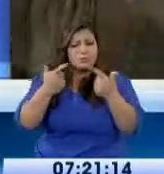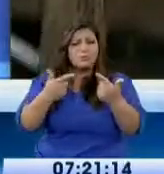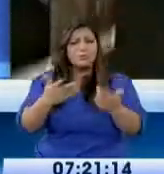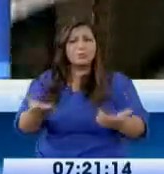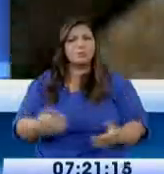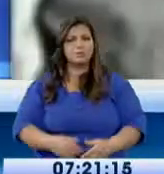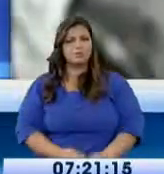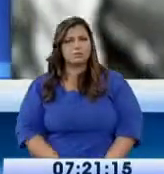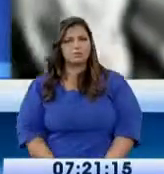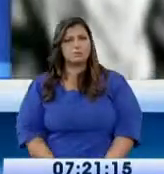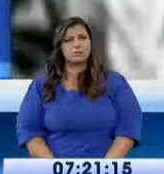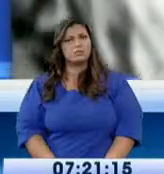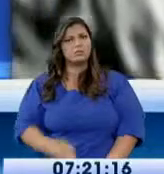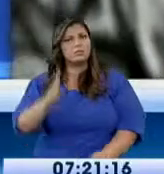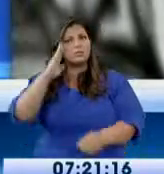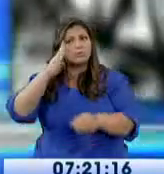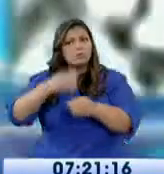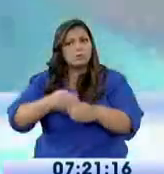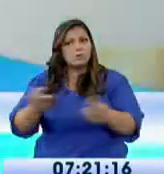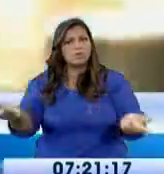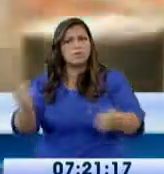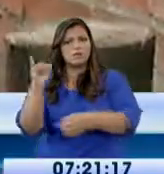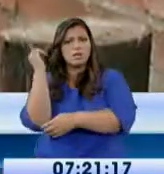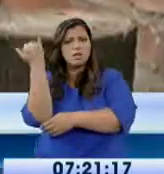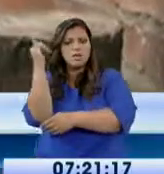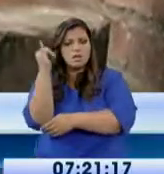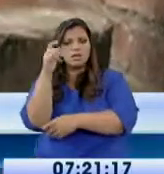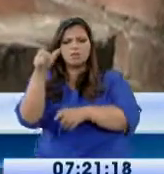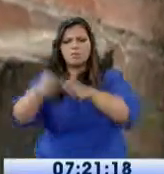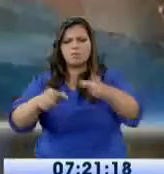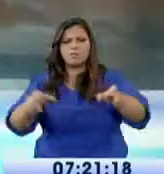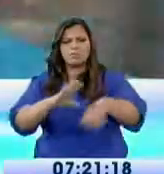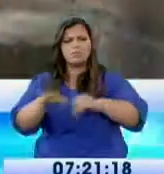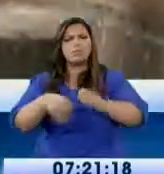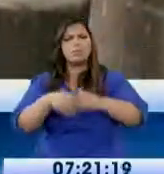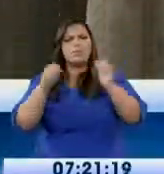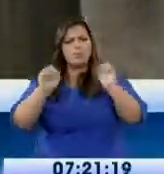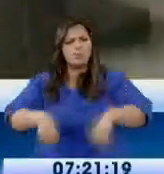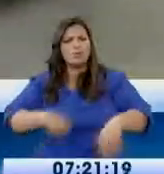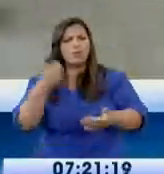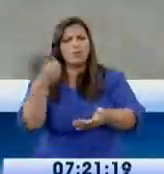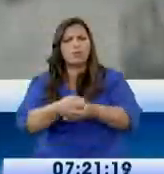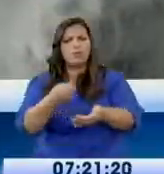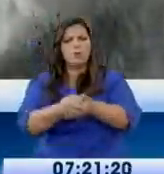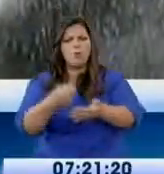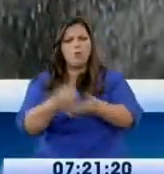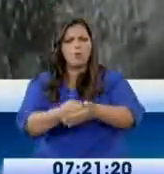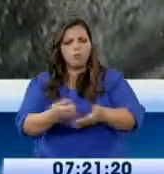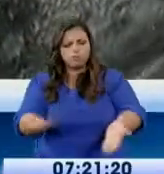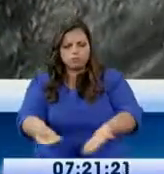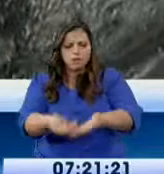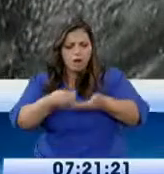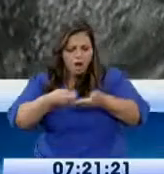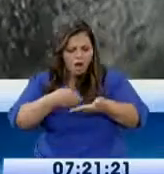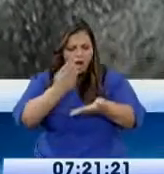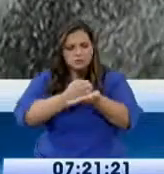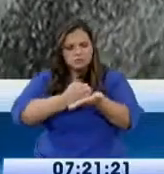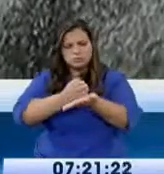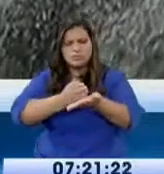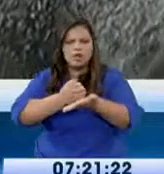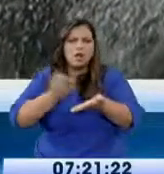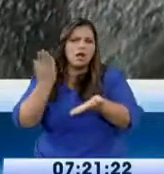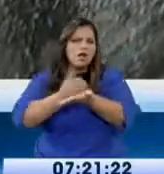pueda alimentarse de un alimento sano. Esto es una puerta alterna del sitio donde faenaban. Como se ve, no cuenta